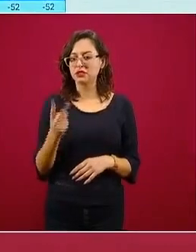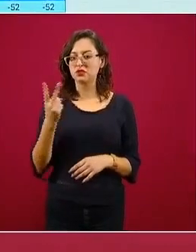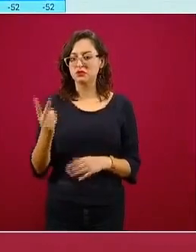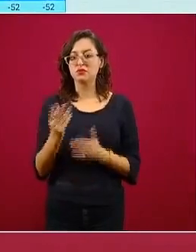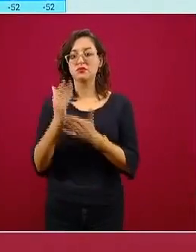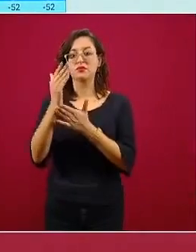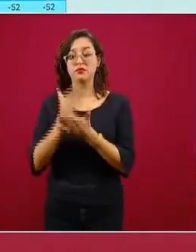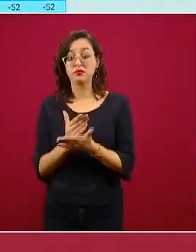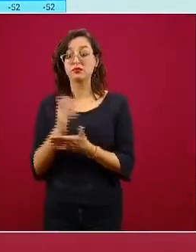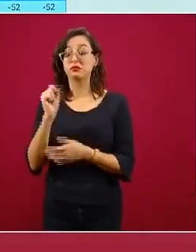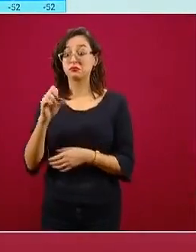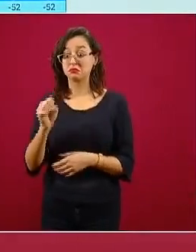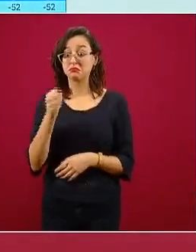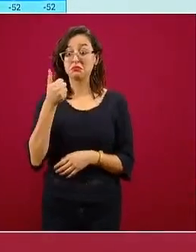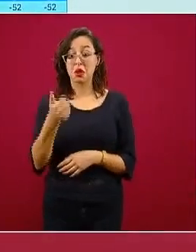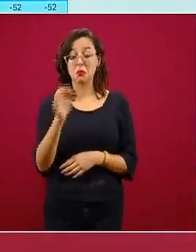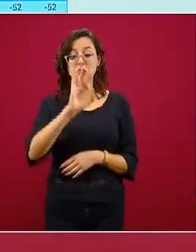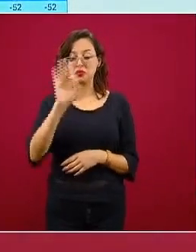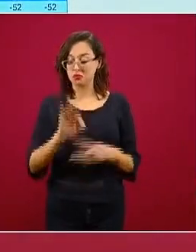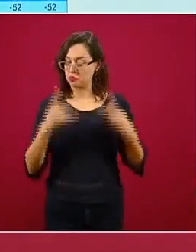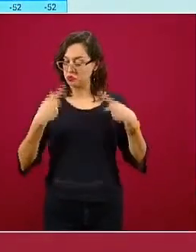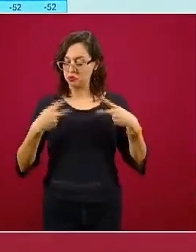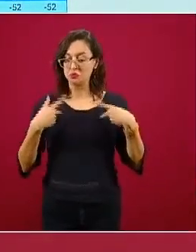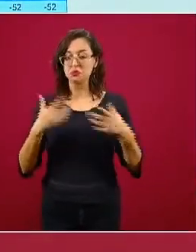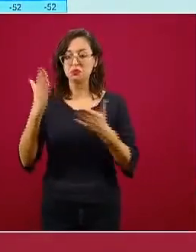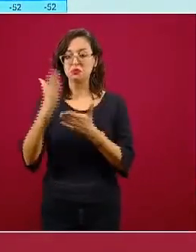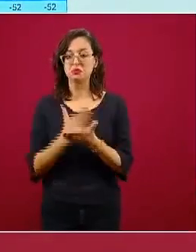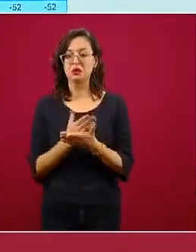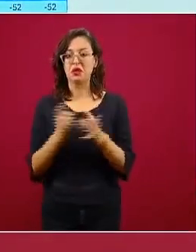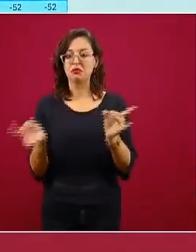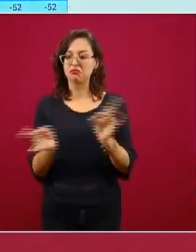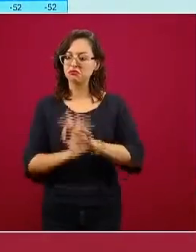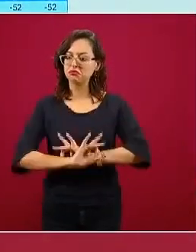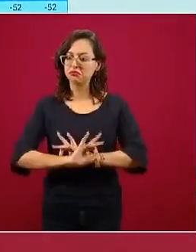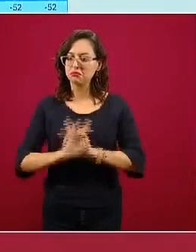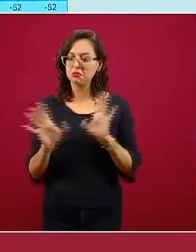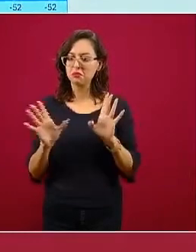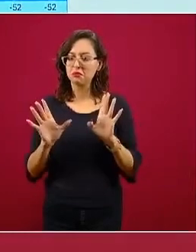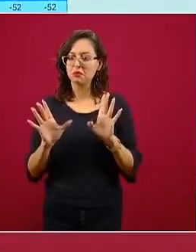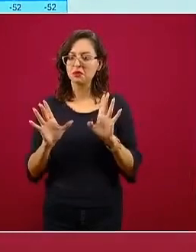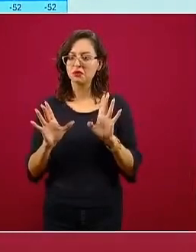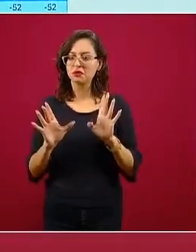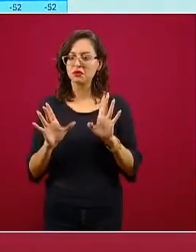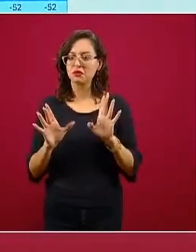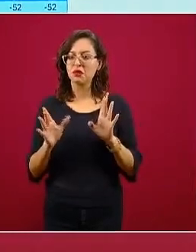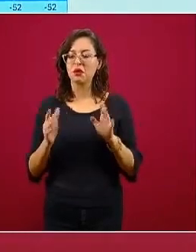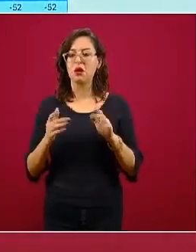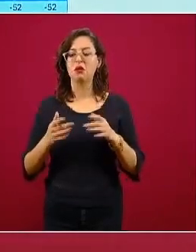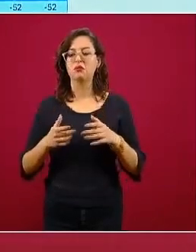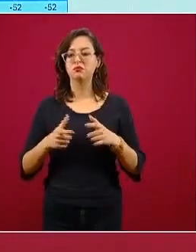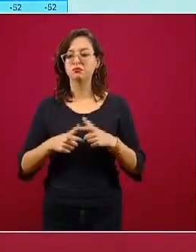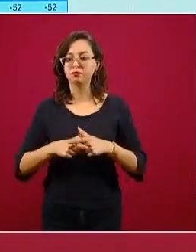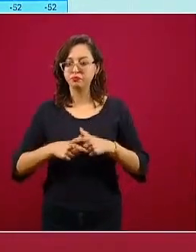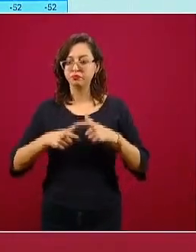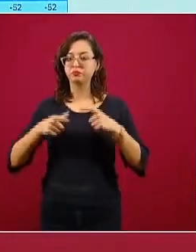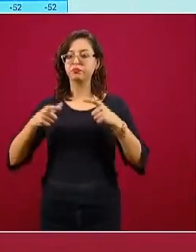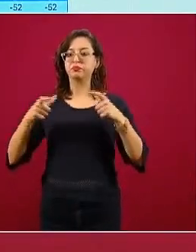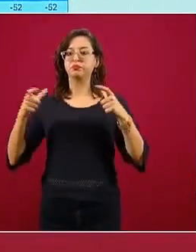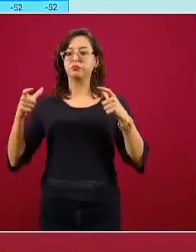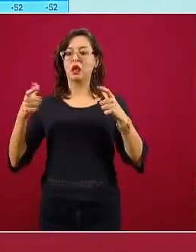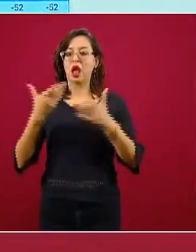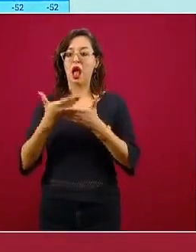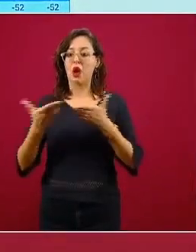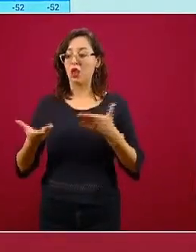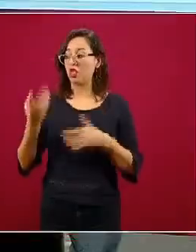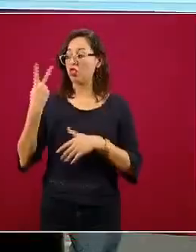alcanzó reducción de 66% y de repente empezó a variar, pero volvió a tomar control y hoy, en la semana